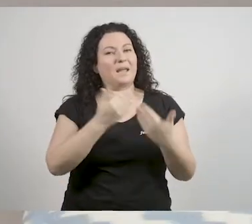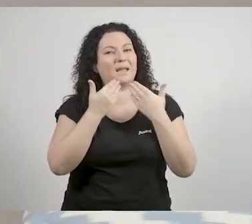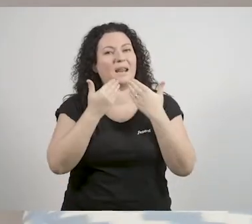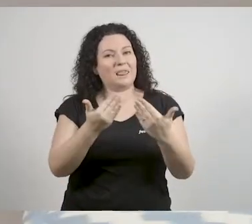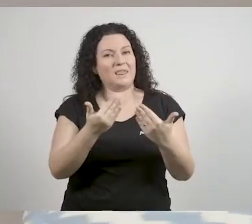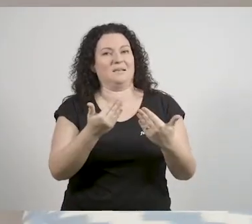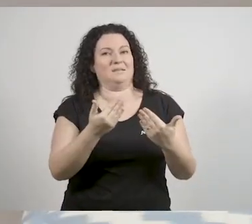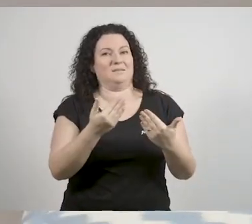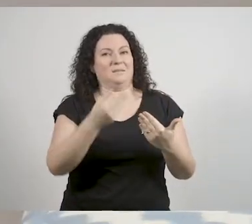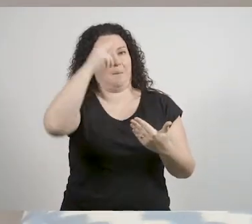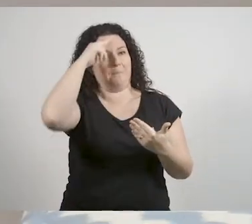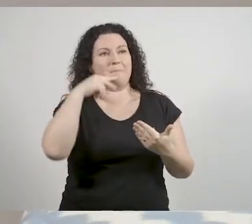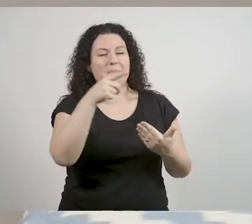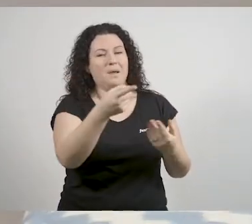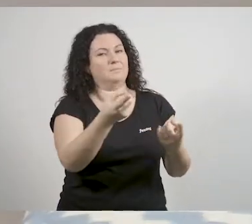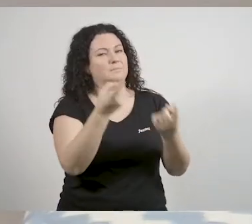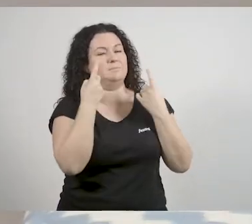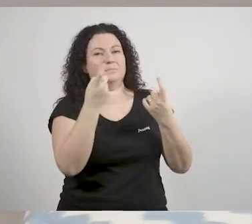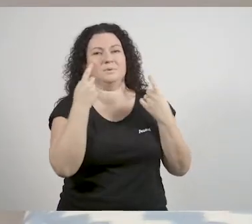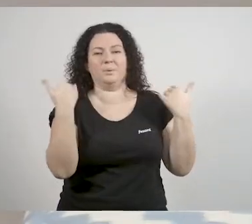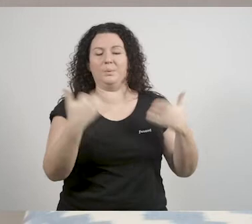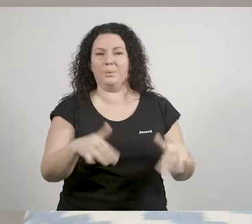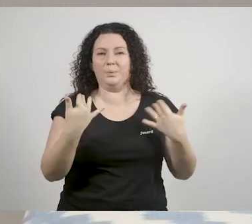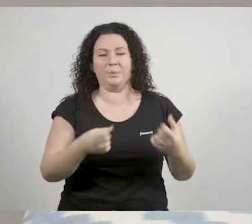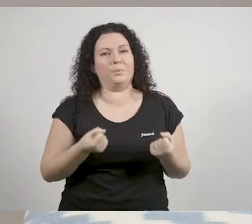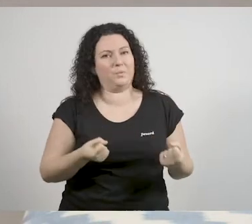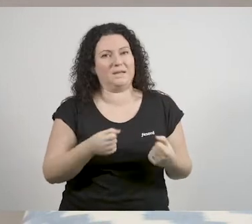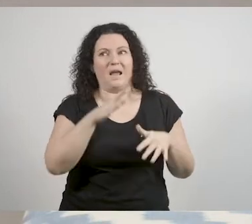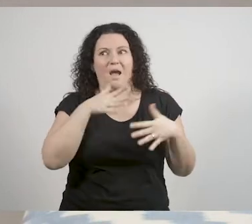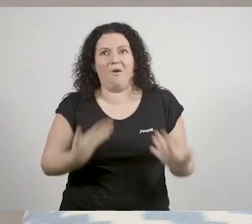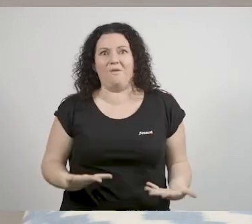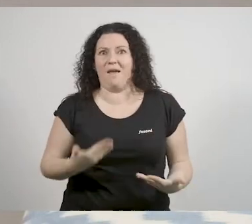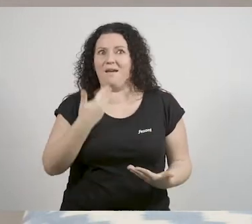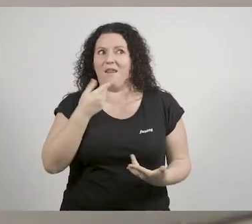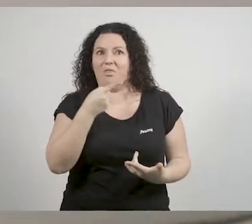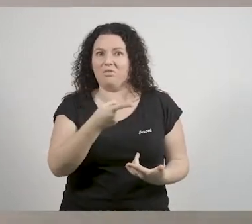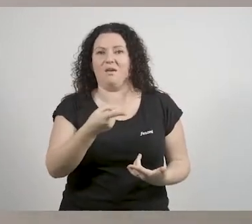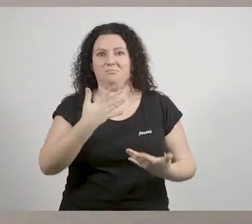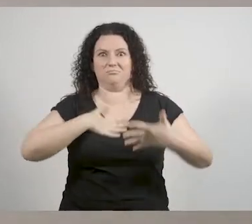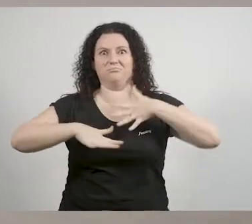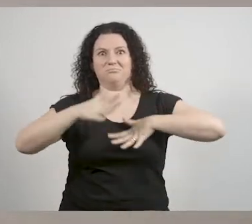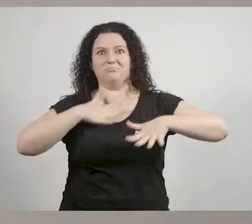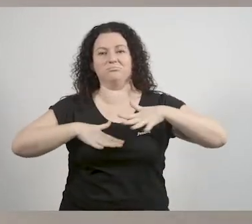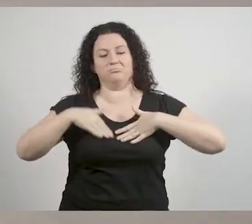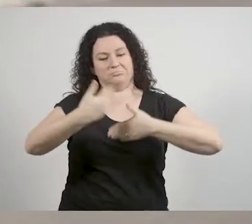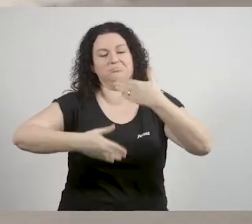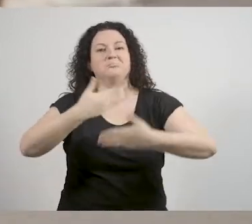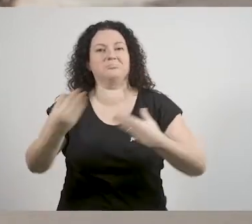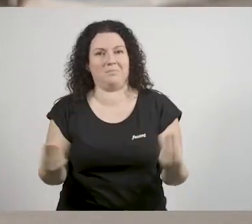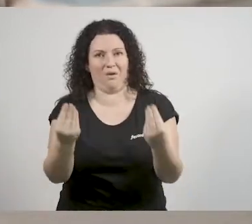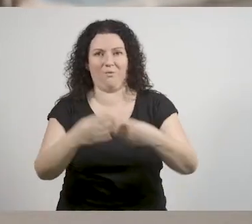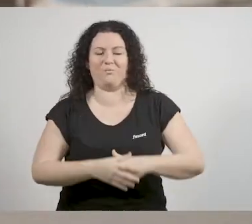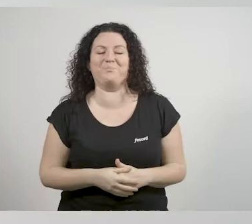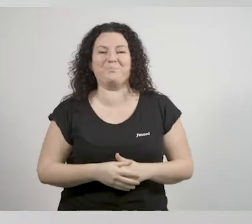que agradezco todo lo que me enseñó, que me ha sido muy útil y muy válido a día de hoy.